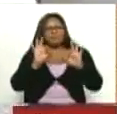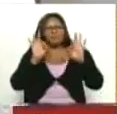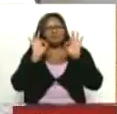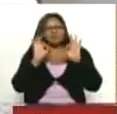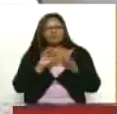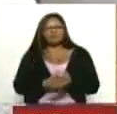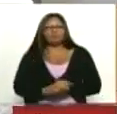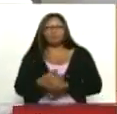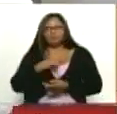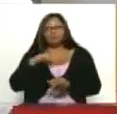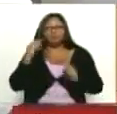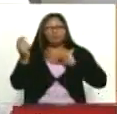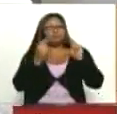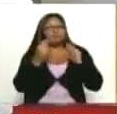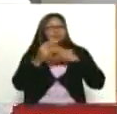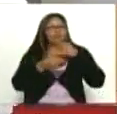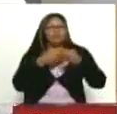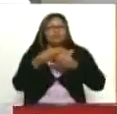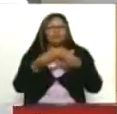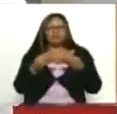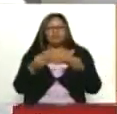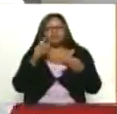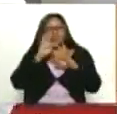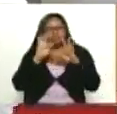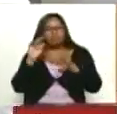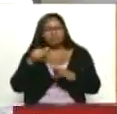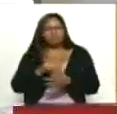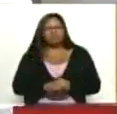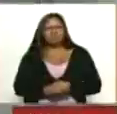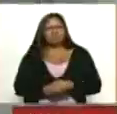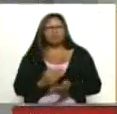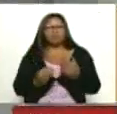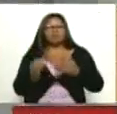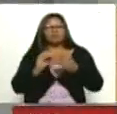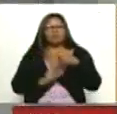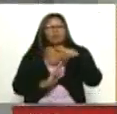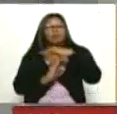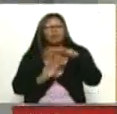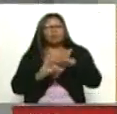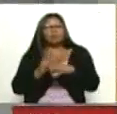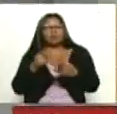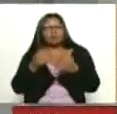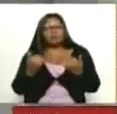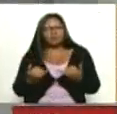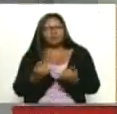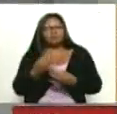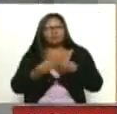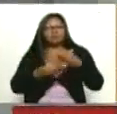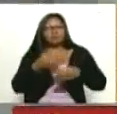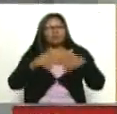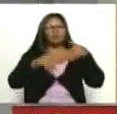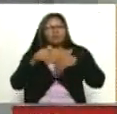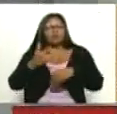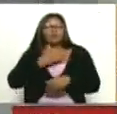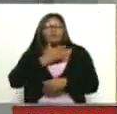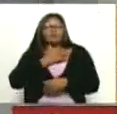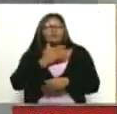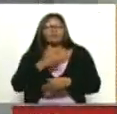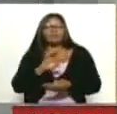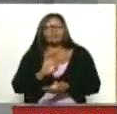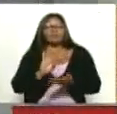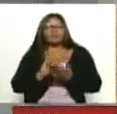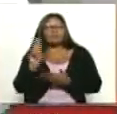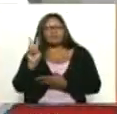para debatir y revisar estos temas. Viceministra, vamos a hacer un alto porque recuerde que usted está llevando a cabo las elecciones en la universidad. ¿Usted es egresada de la